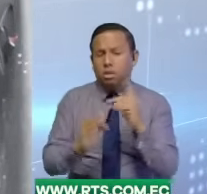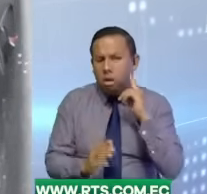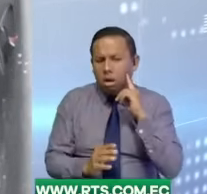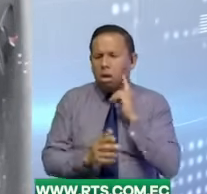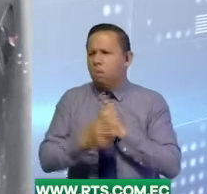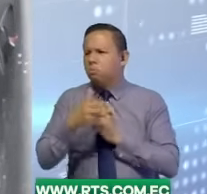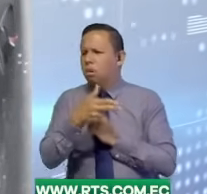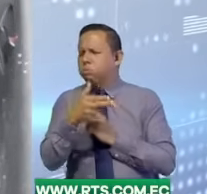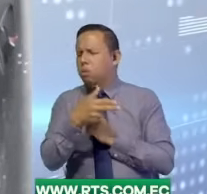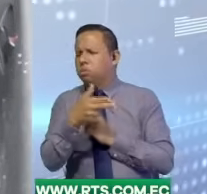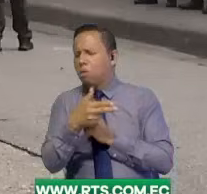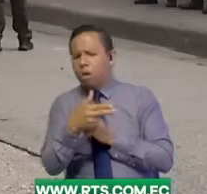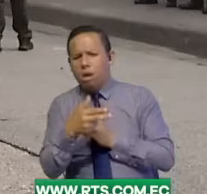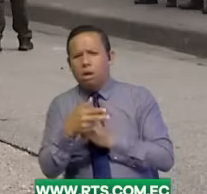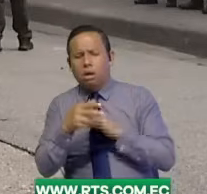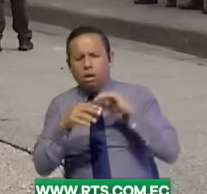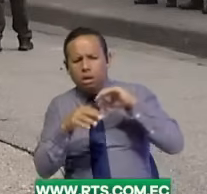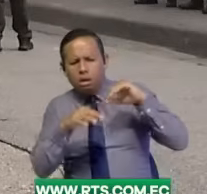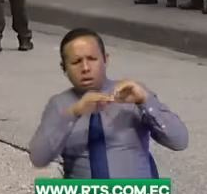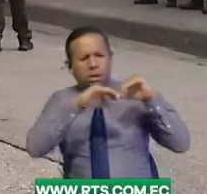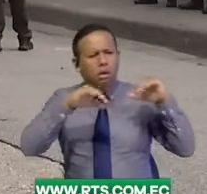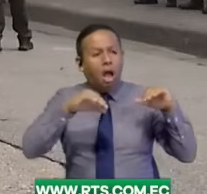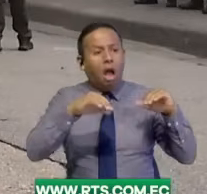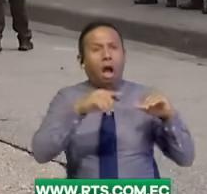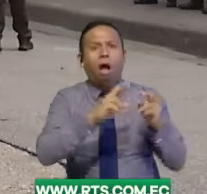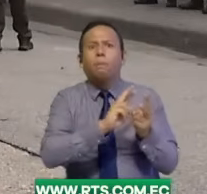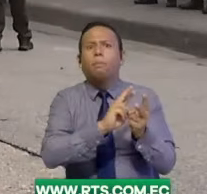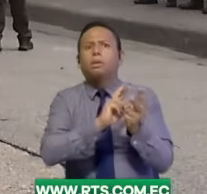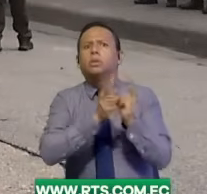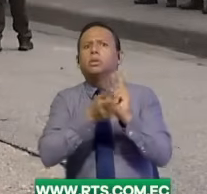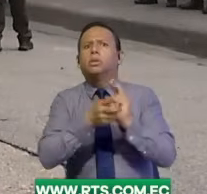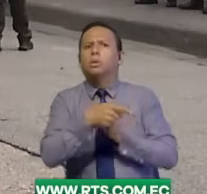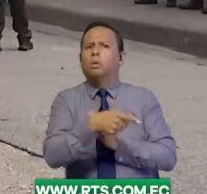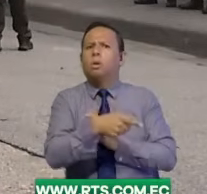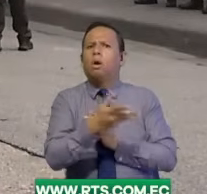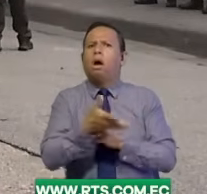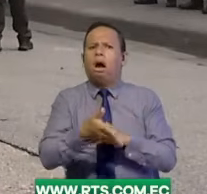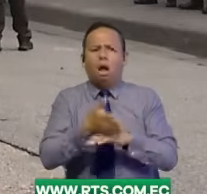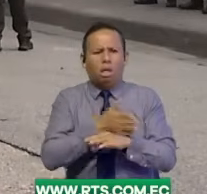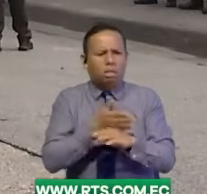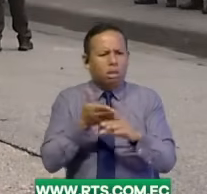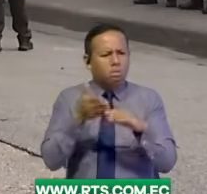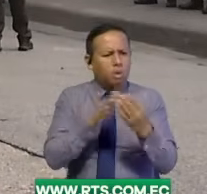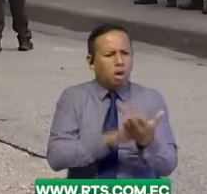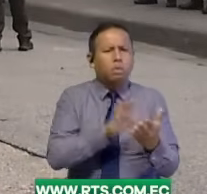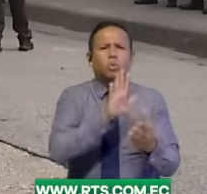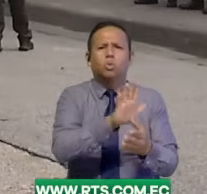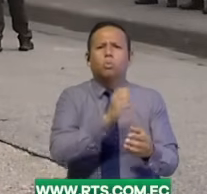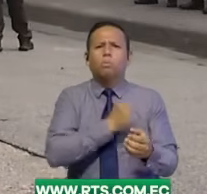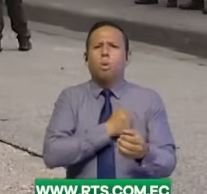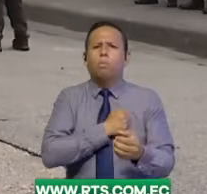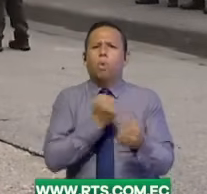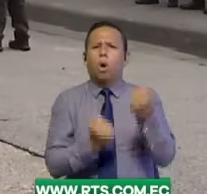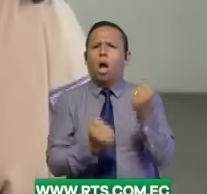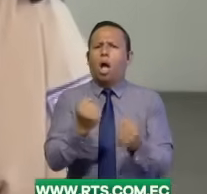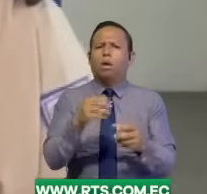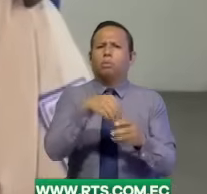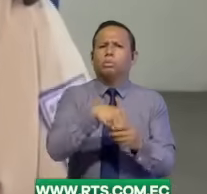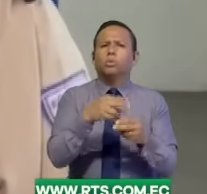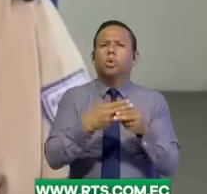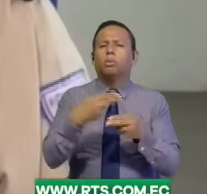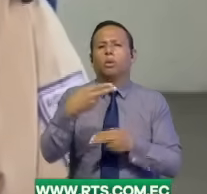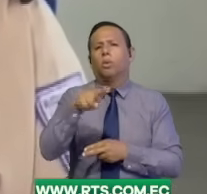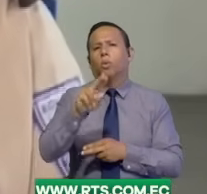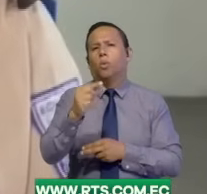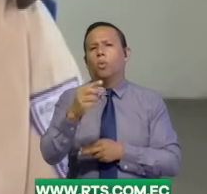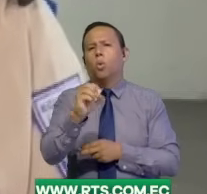detonaciones. Inmediatamente se percataron que era el vecino, que se encontraba muerto dentro de su vehículo. Hugo Javier Castro Gallardo, de